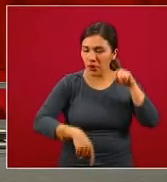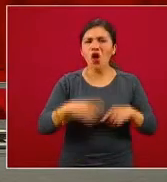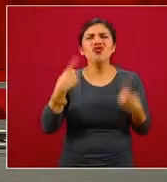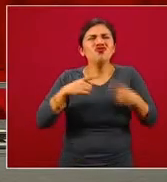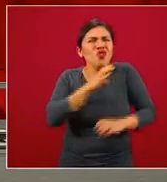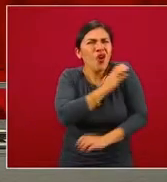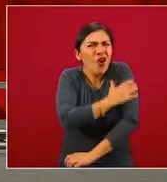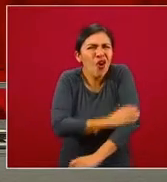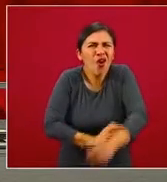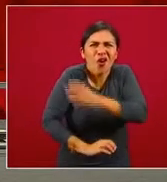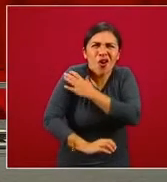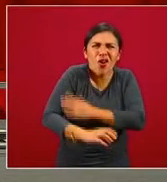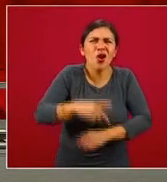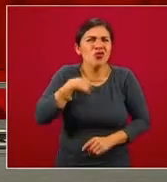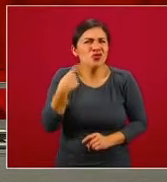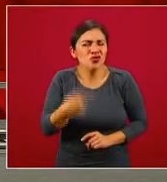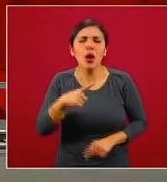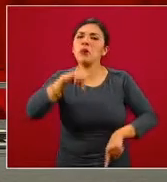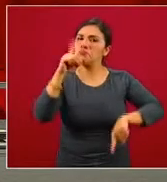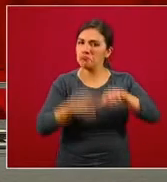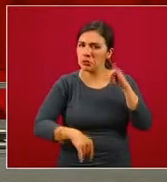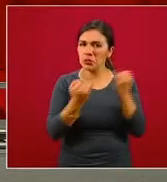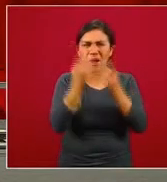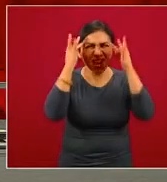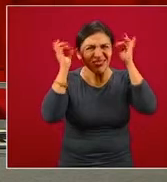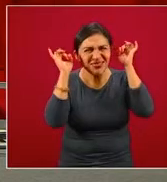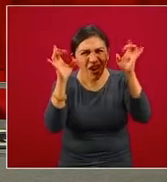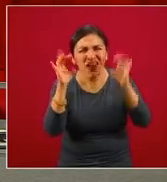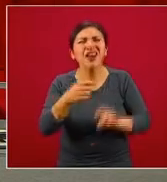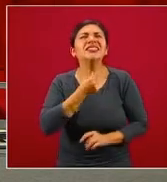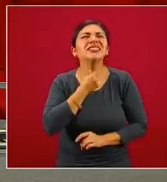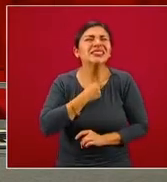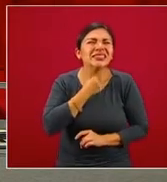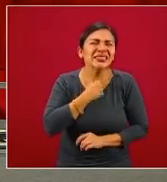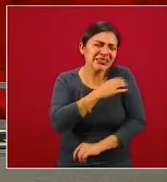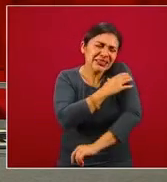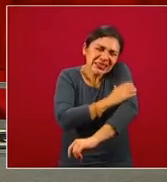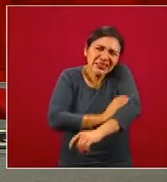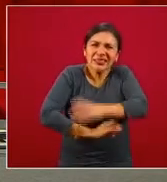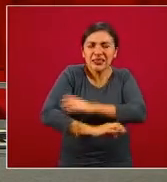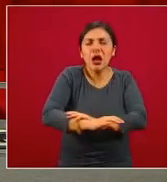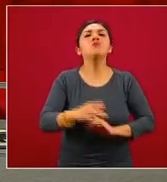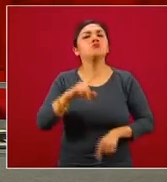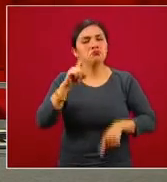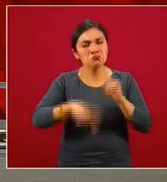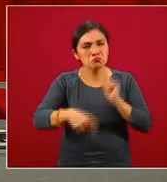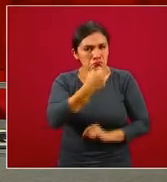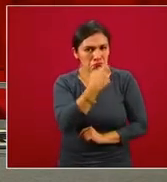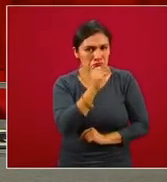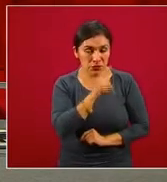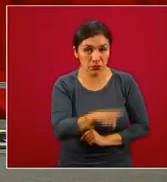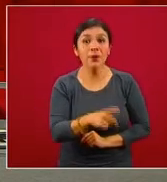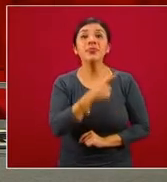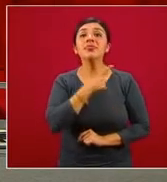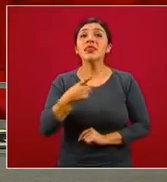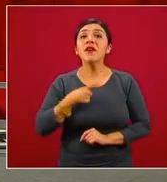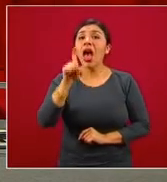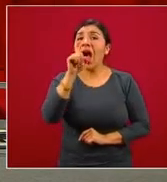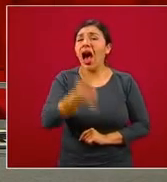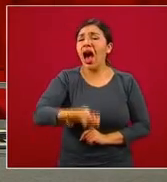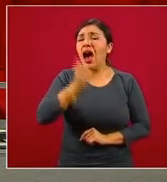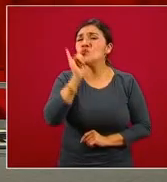And this will Finalmente, help este with medicamento pain. quita el dolor de cabeza, dolor de garganta, dolor de músculos y articulaciones. Hay que mantenerse muy